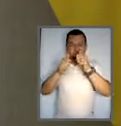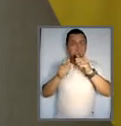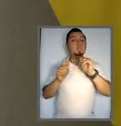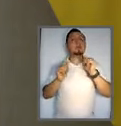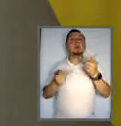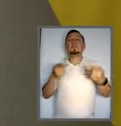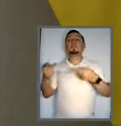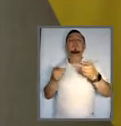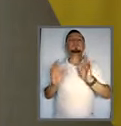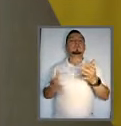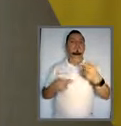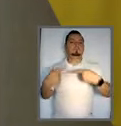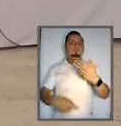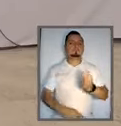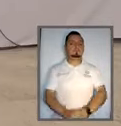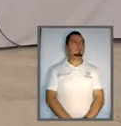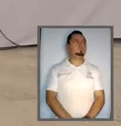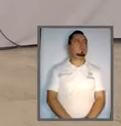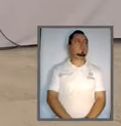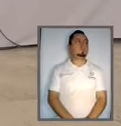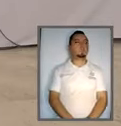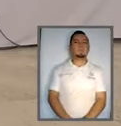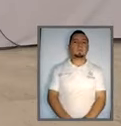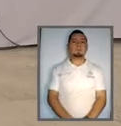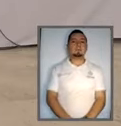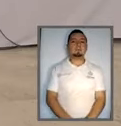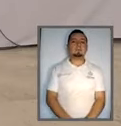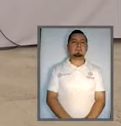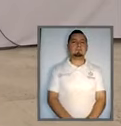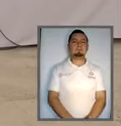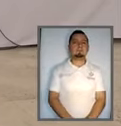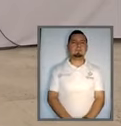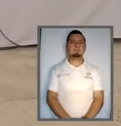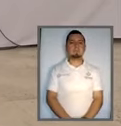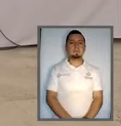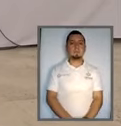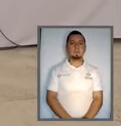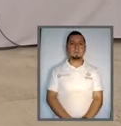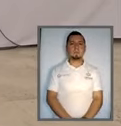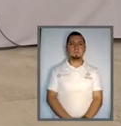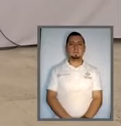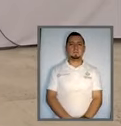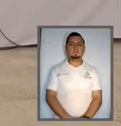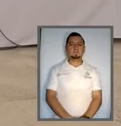hubiera alguna pregunta estamos a sus órdenes. Pues ahí se van poniendo de acuerdo nomás de Álvaro.